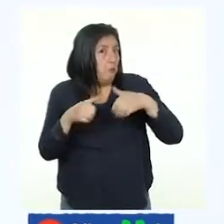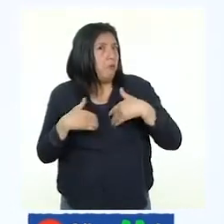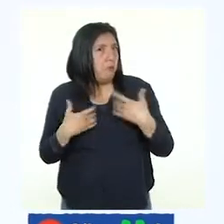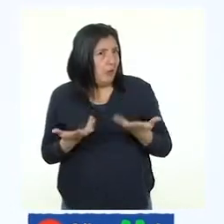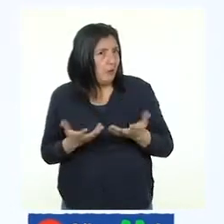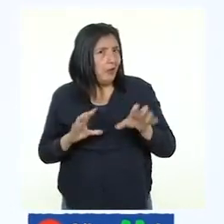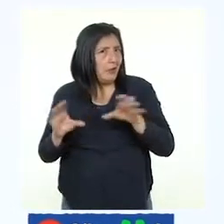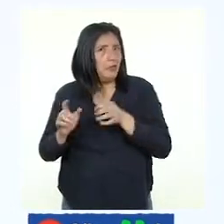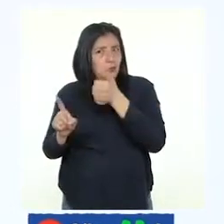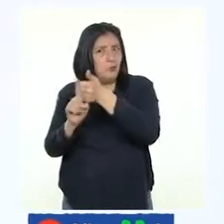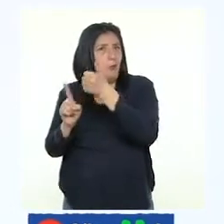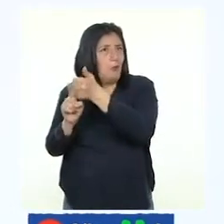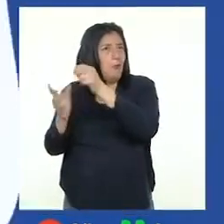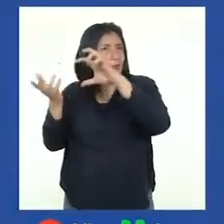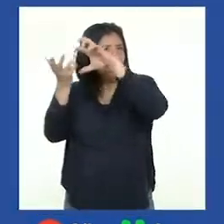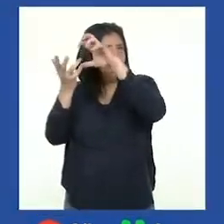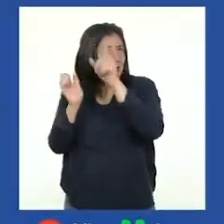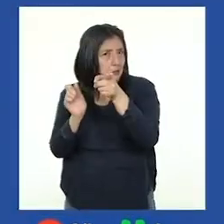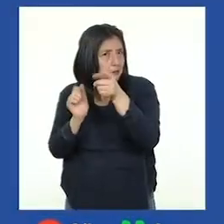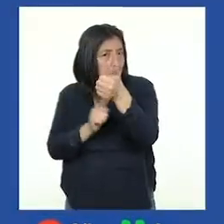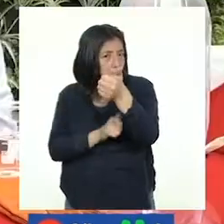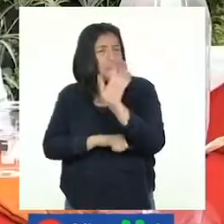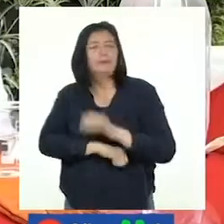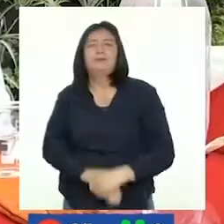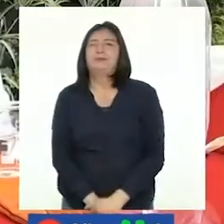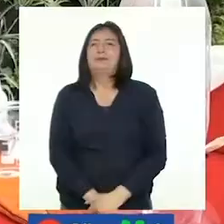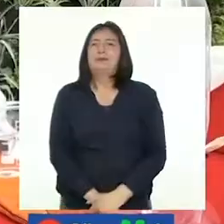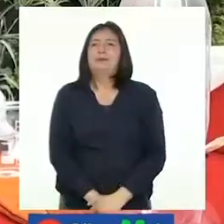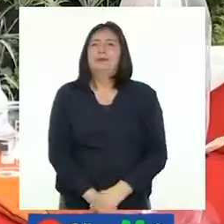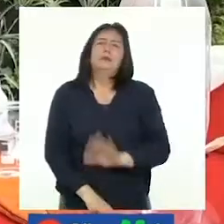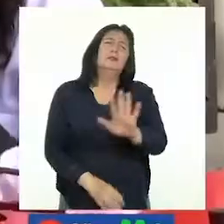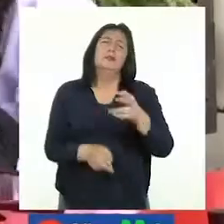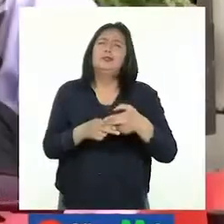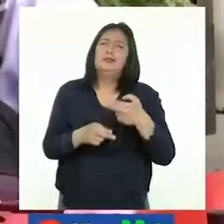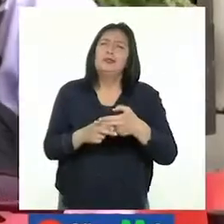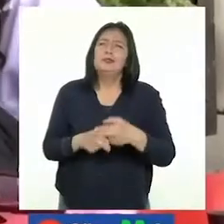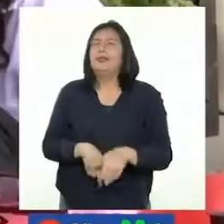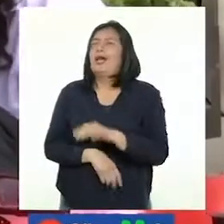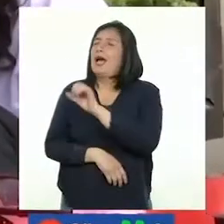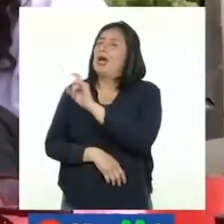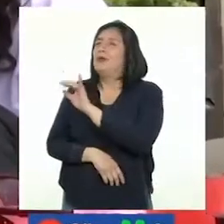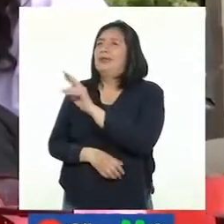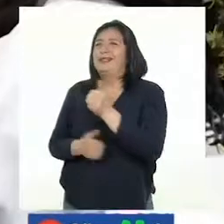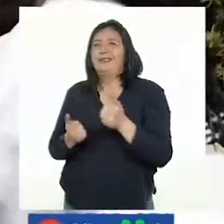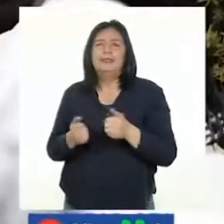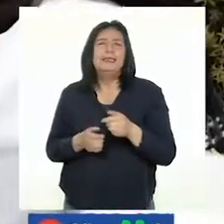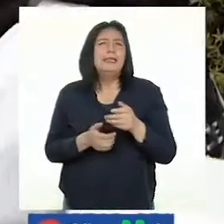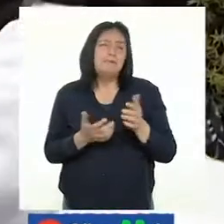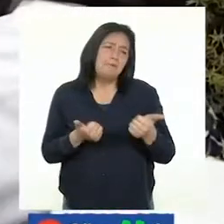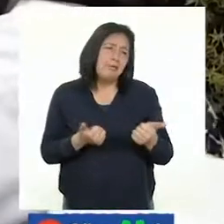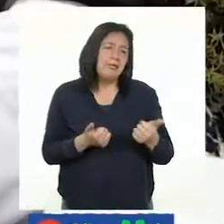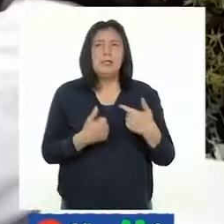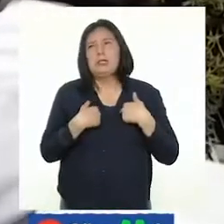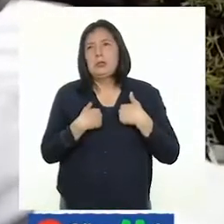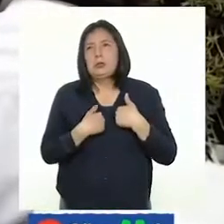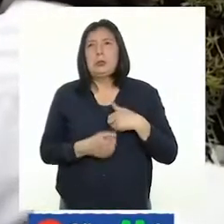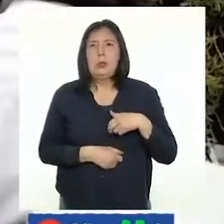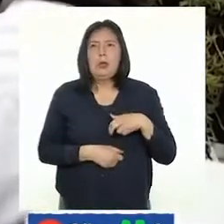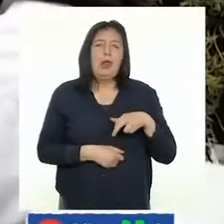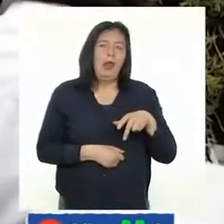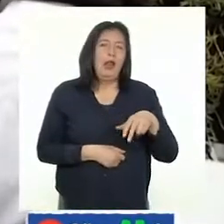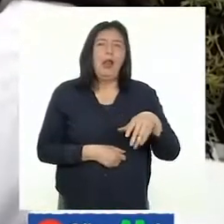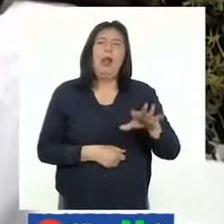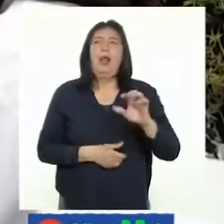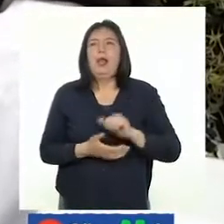forme sus propias nubes? Veamos. ¿Cuál es tu nombre? Aura, ¿qué tal? Bien, he estado buscando mi reto.